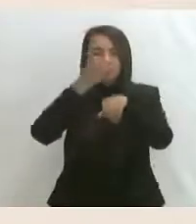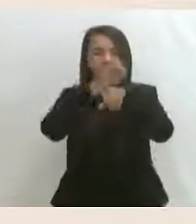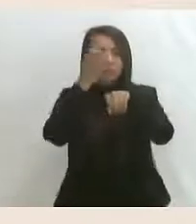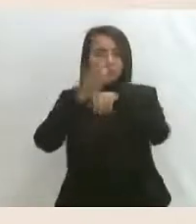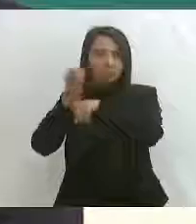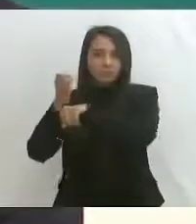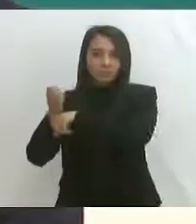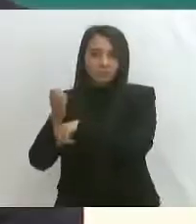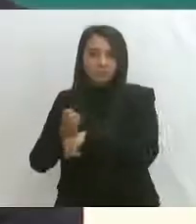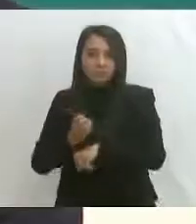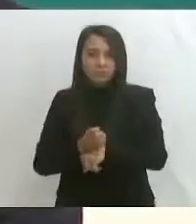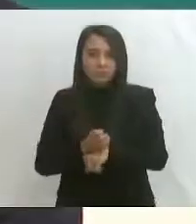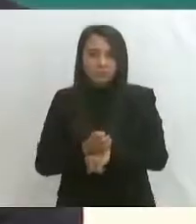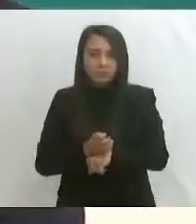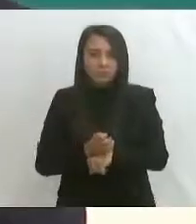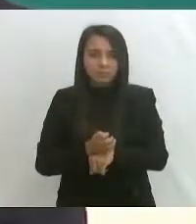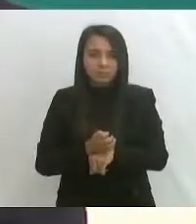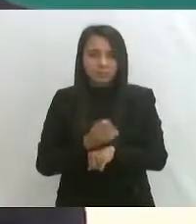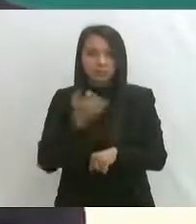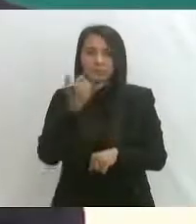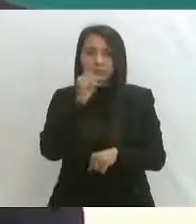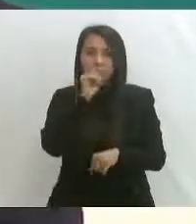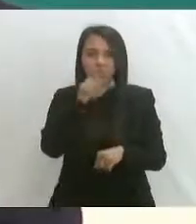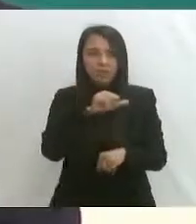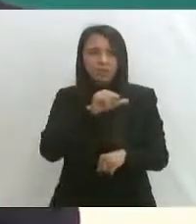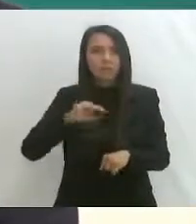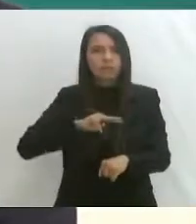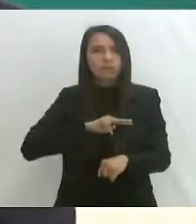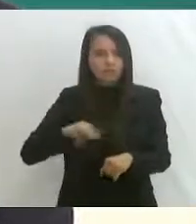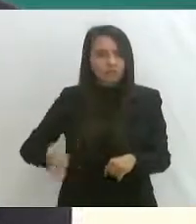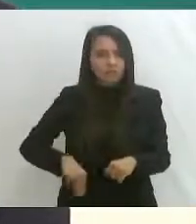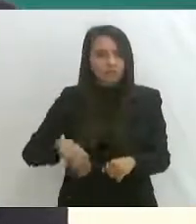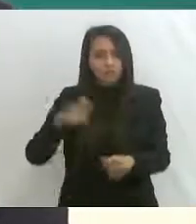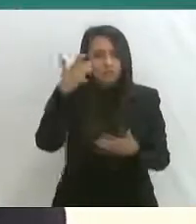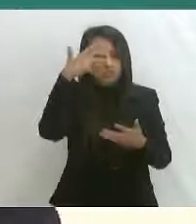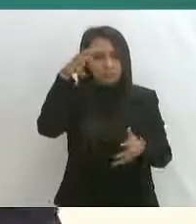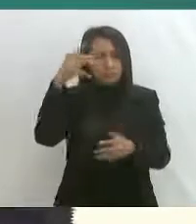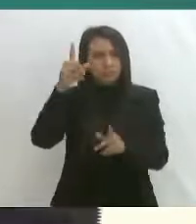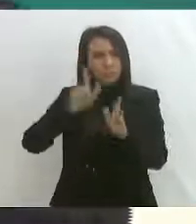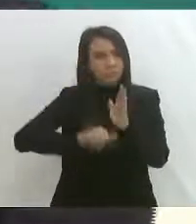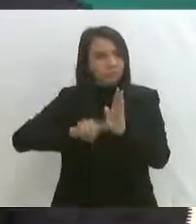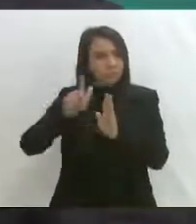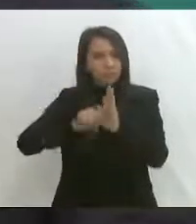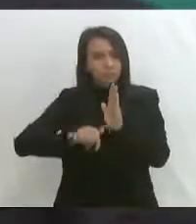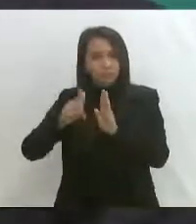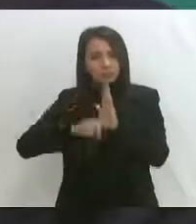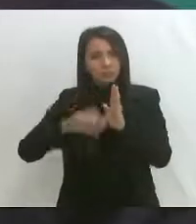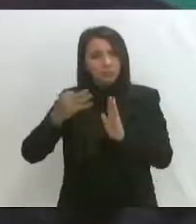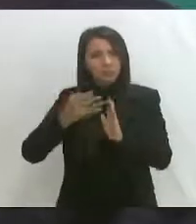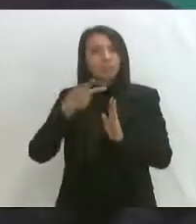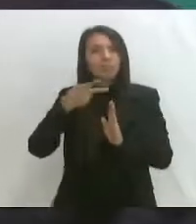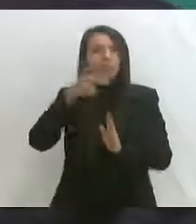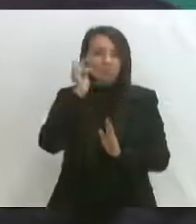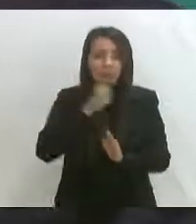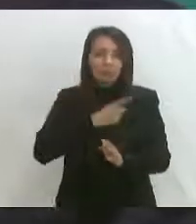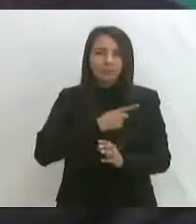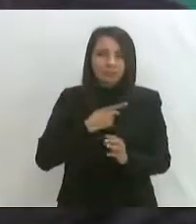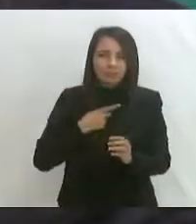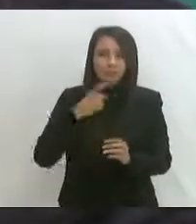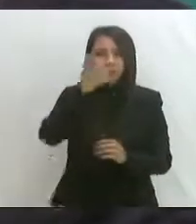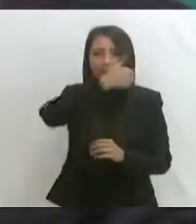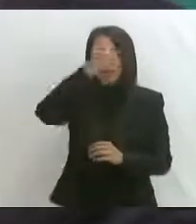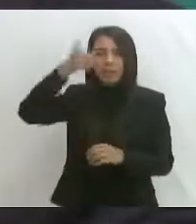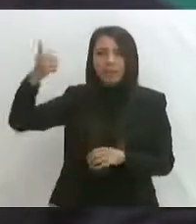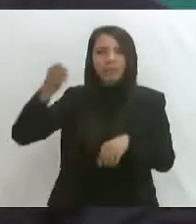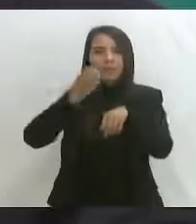a los estados y a los municipios. Pero si se hace un esfuerzo en cada